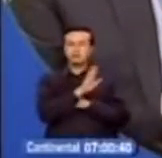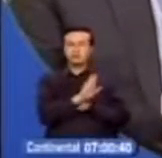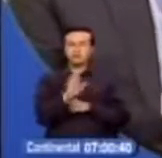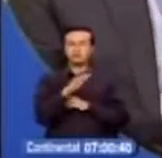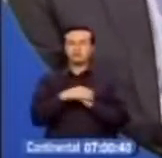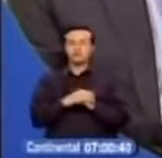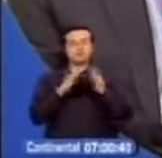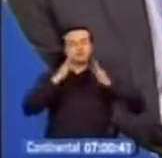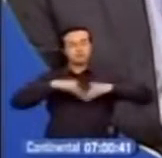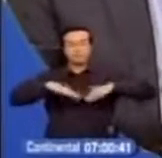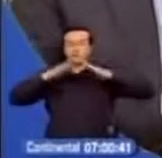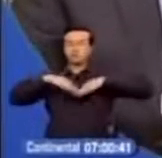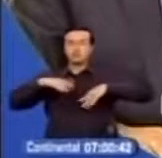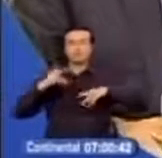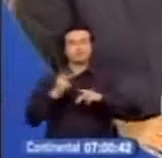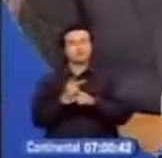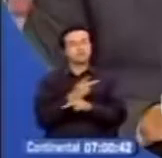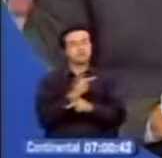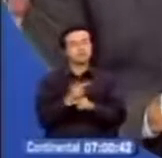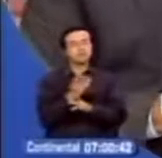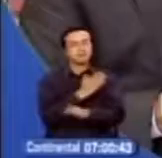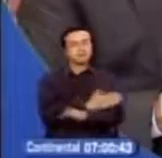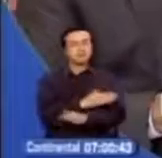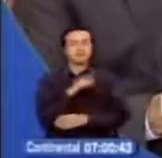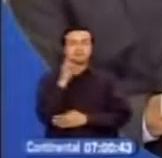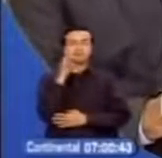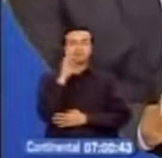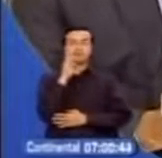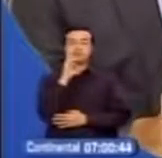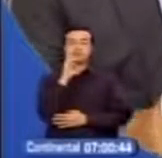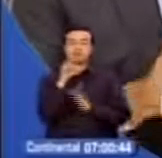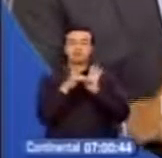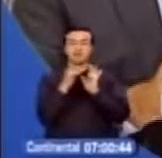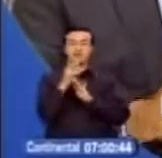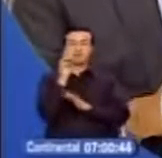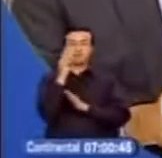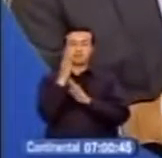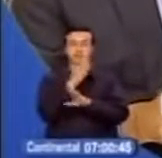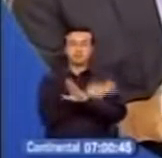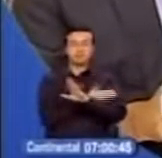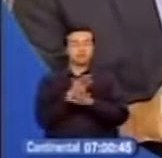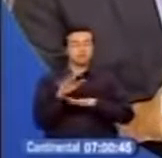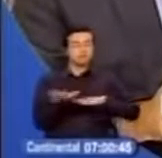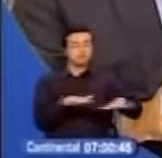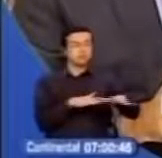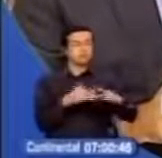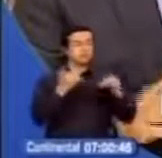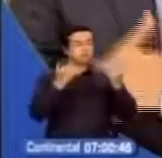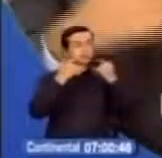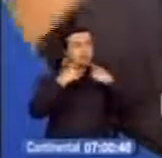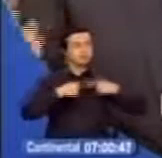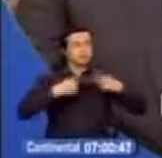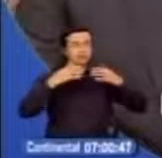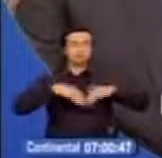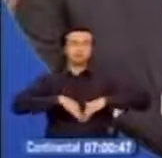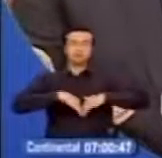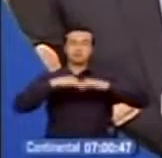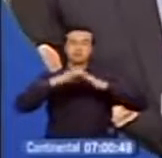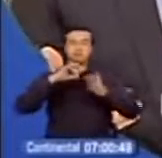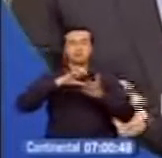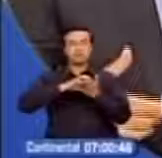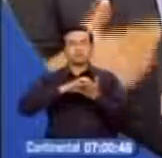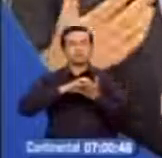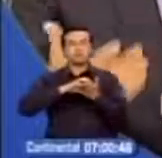...de esta catástrofe terrible registrada el pasado 16 de abril. Y hoy la consigna, alcalde, es levantar de nuevo a la